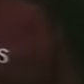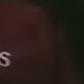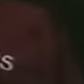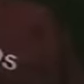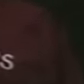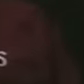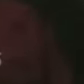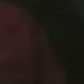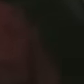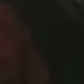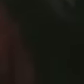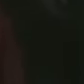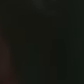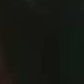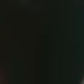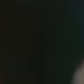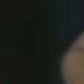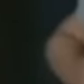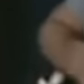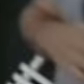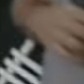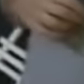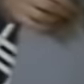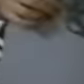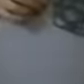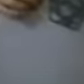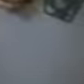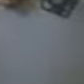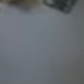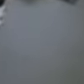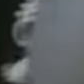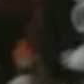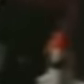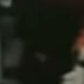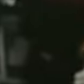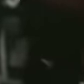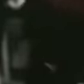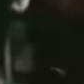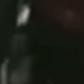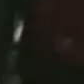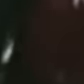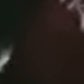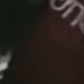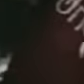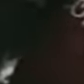la mano y vamos a darle la vuelta al mundo. Nuestro director, Samuel Hernández.